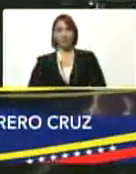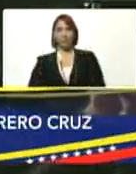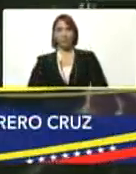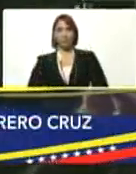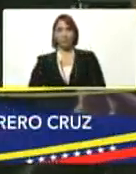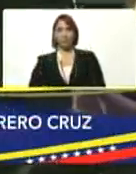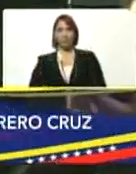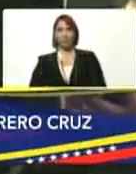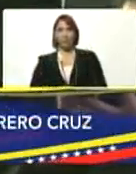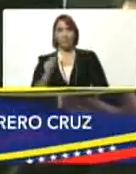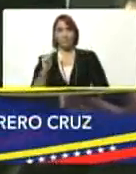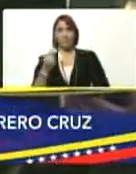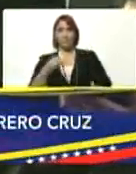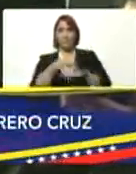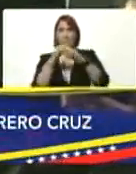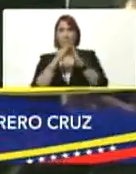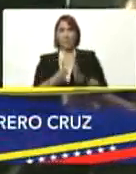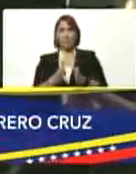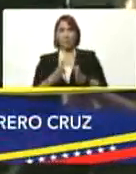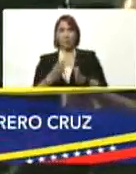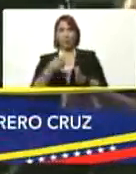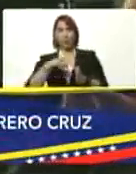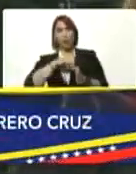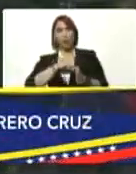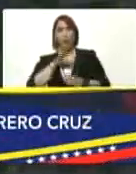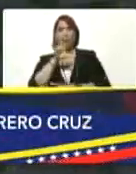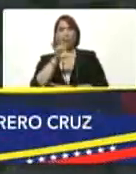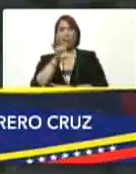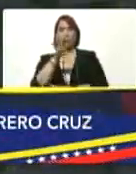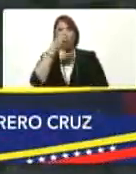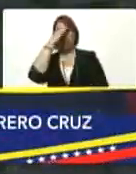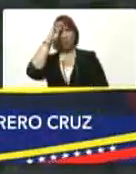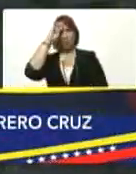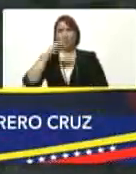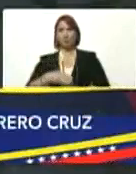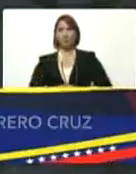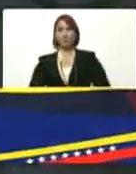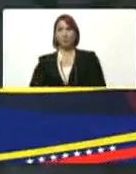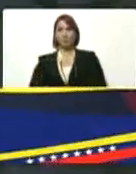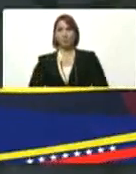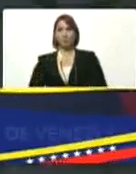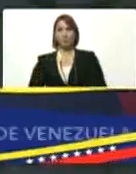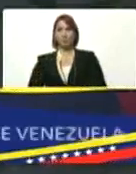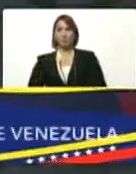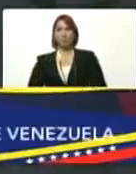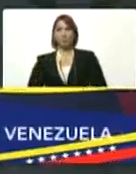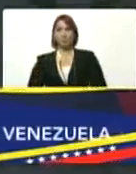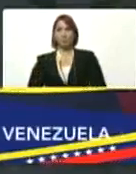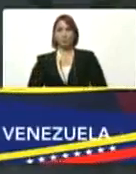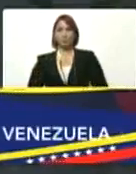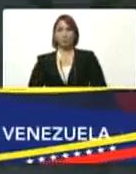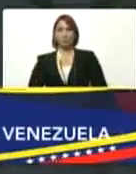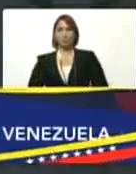con el primer ministro de nuestra hermana República de Cuba.